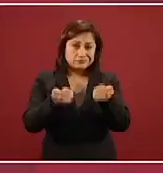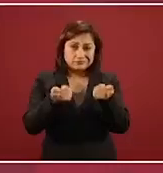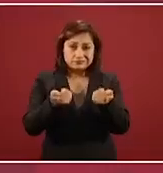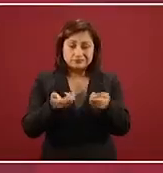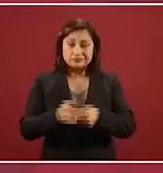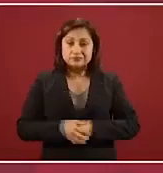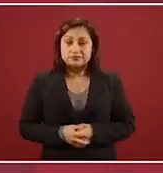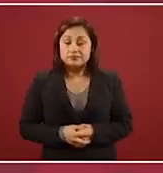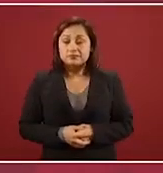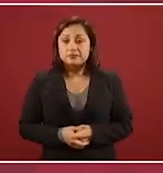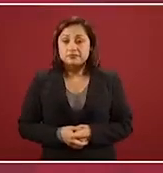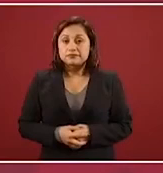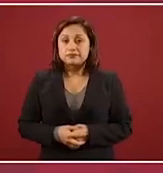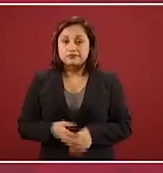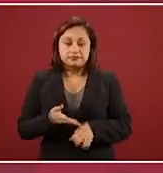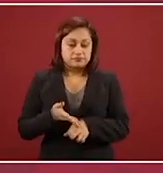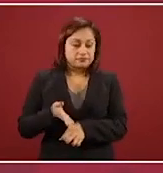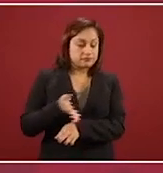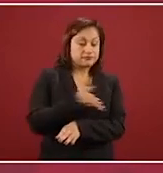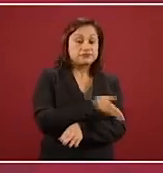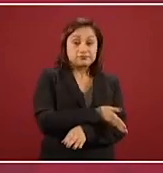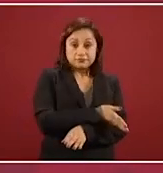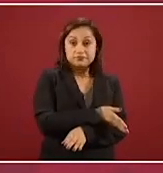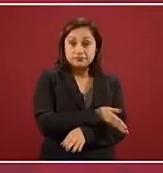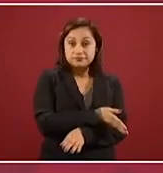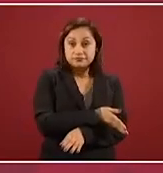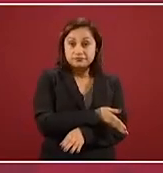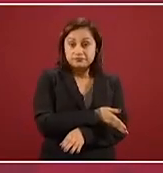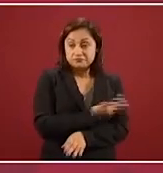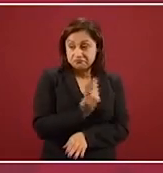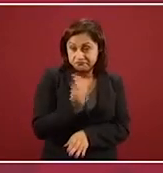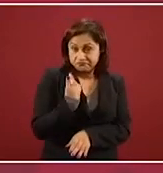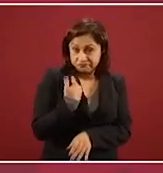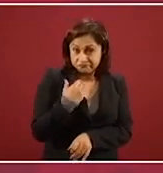que se padeció hasta hace poco.